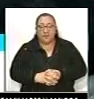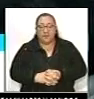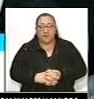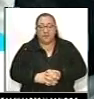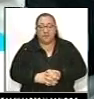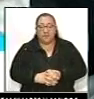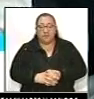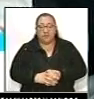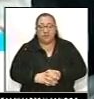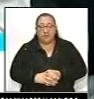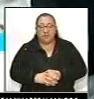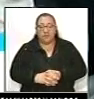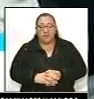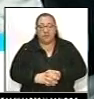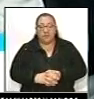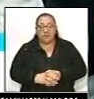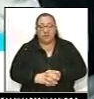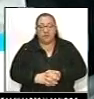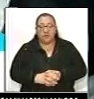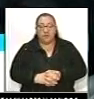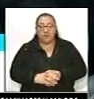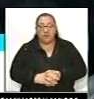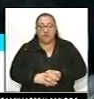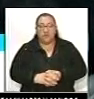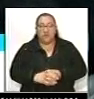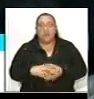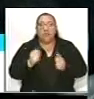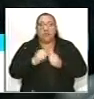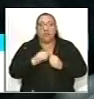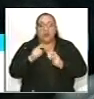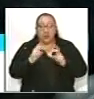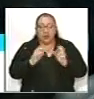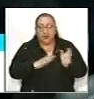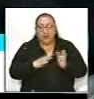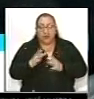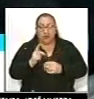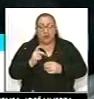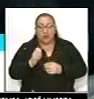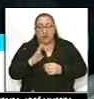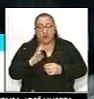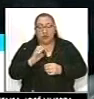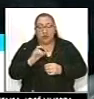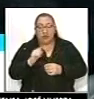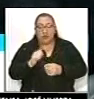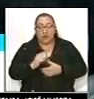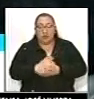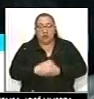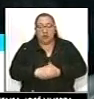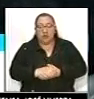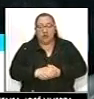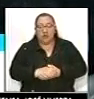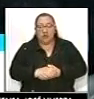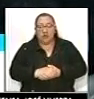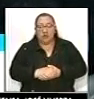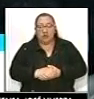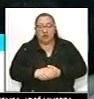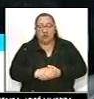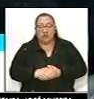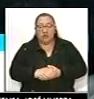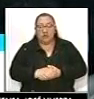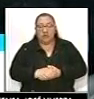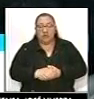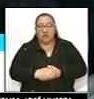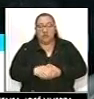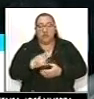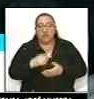en esta beca que se ha recientemente creado. Eso es por el tema de las becas. Pero también está la modalidad